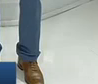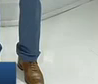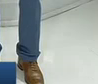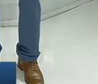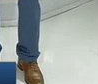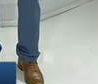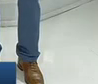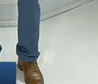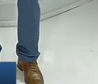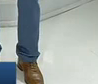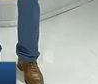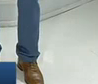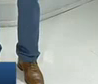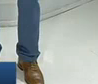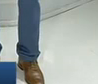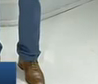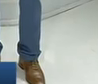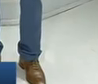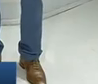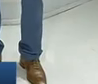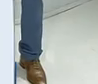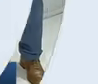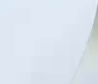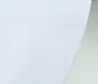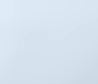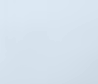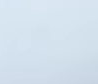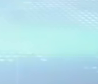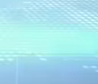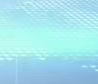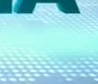0969-585650. Juntos saldremos adelante.